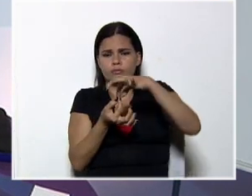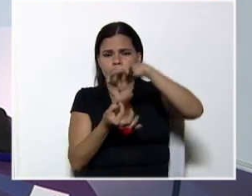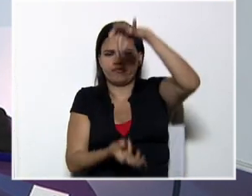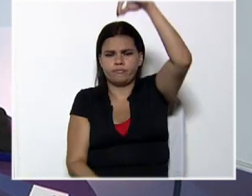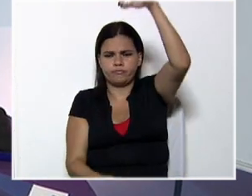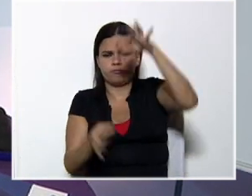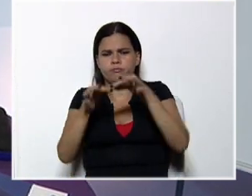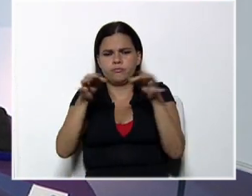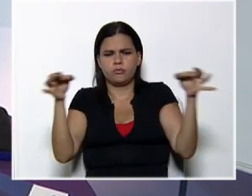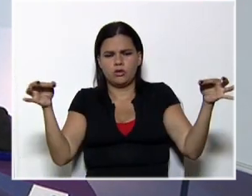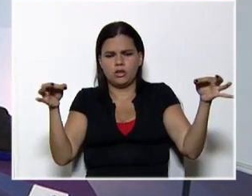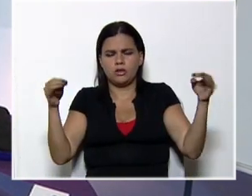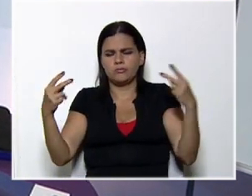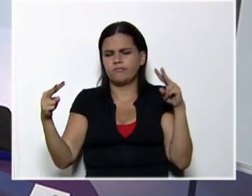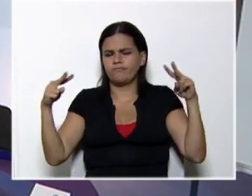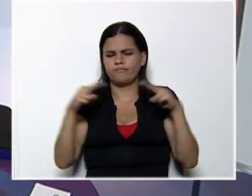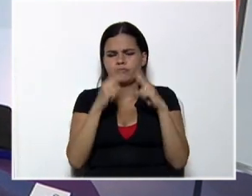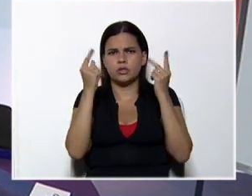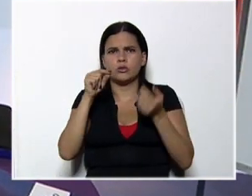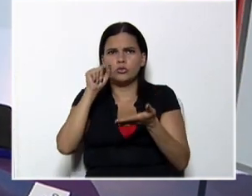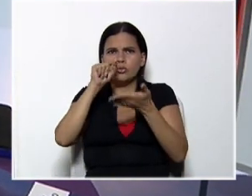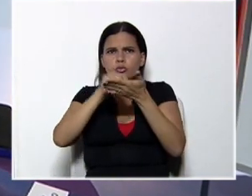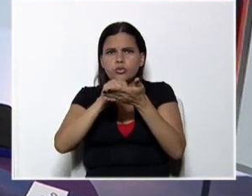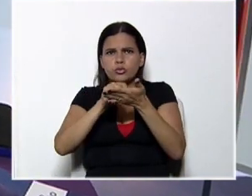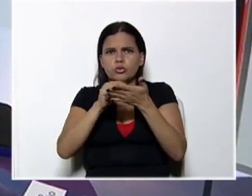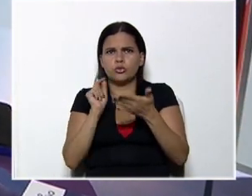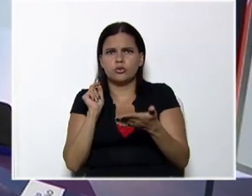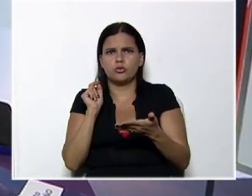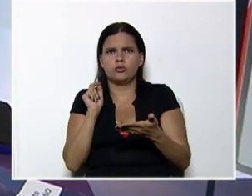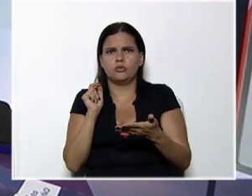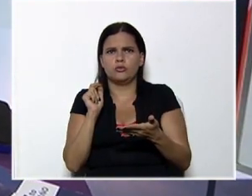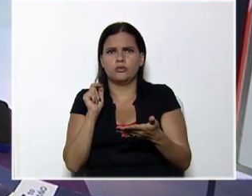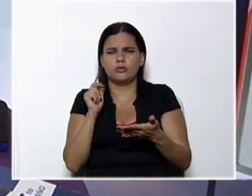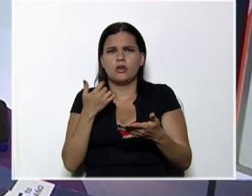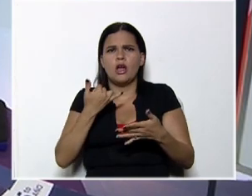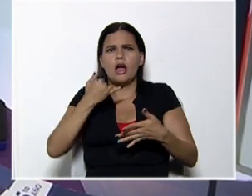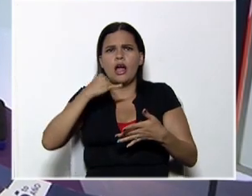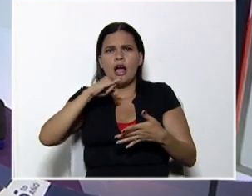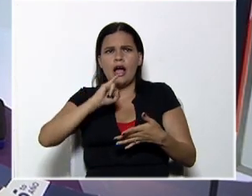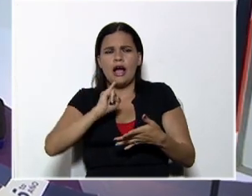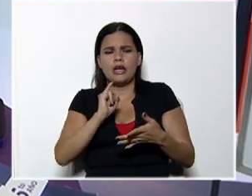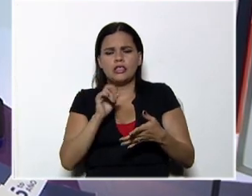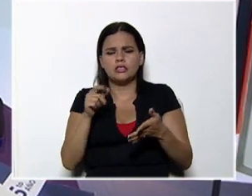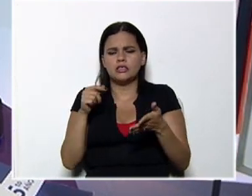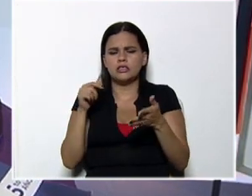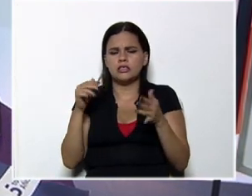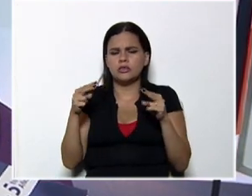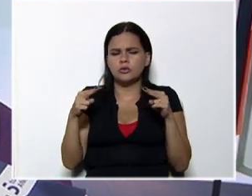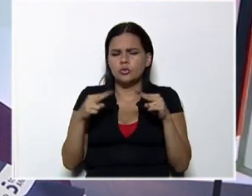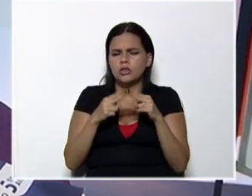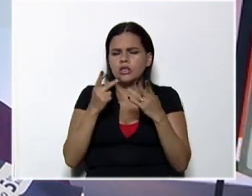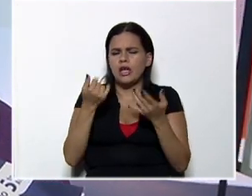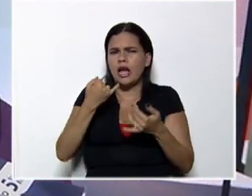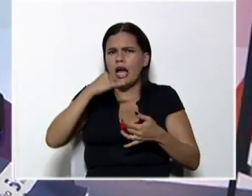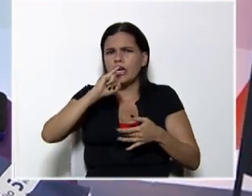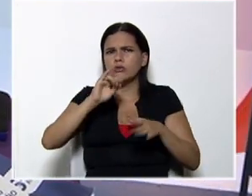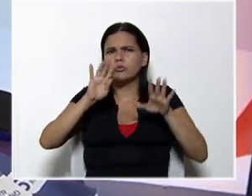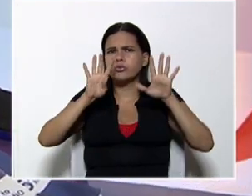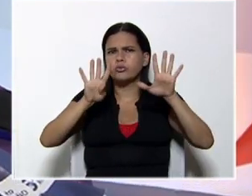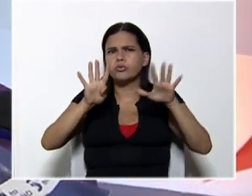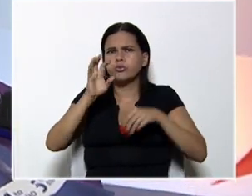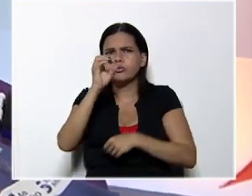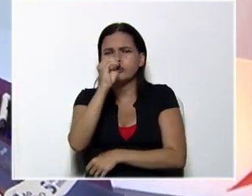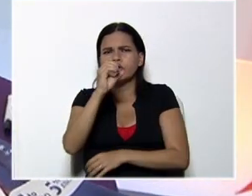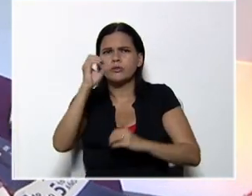están ubicadas de manera perpendicular, es decir, que existen entre ellas 90 grados. Un